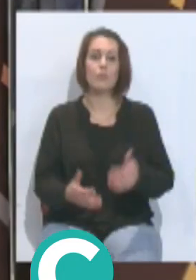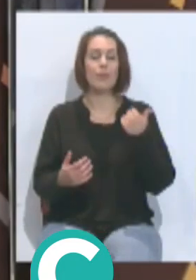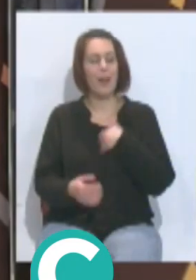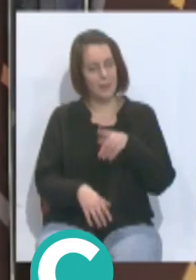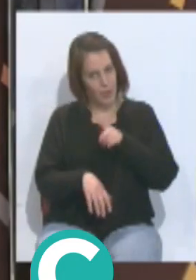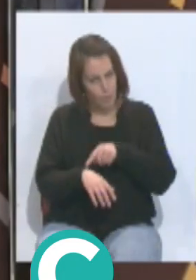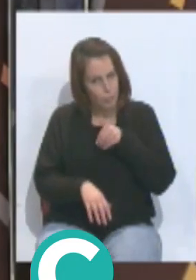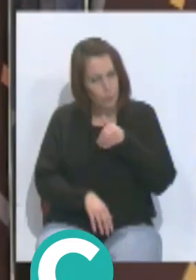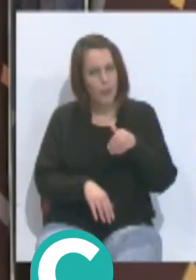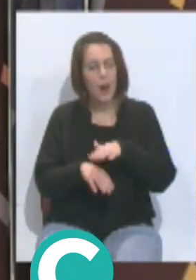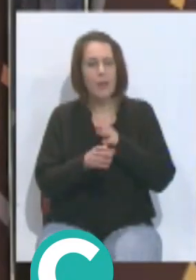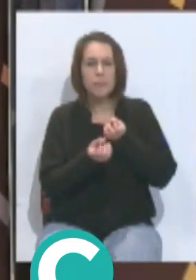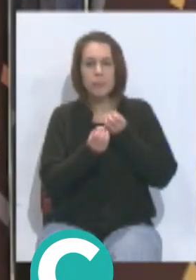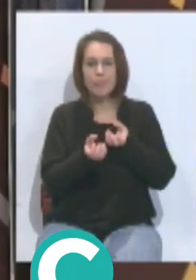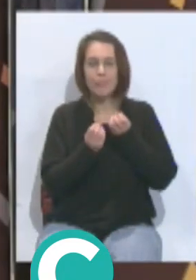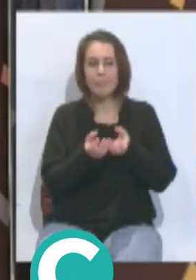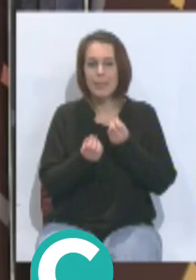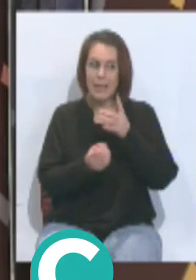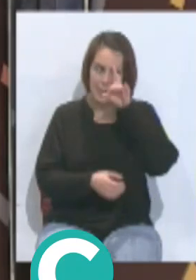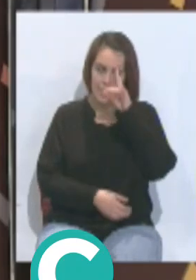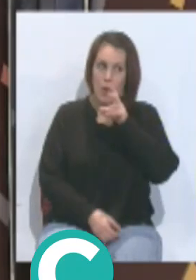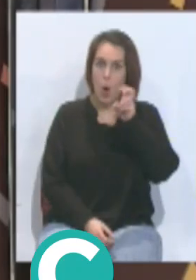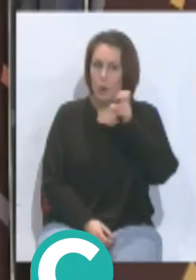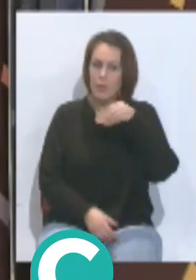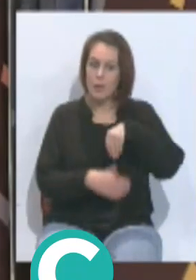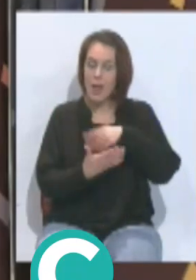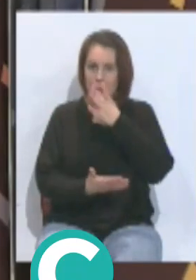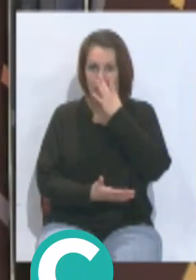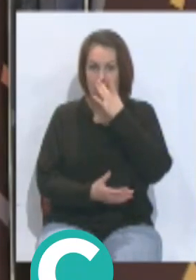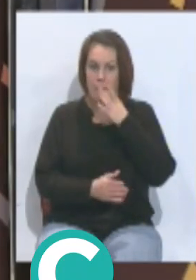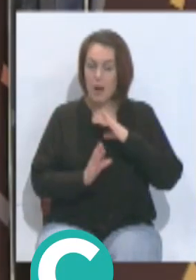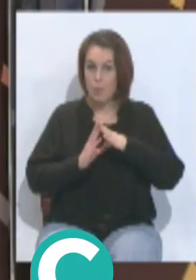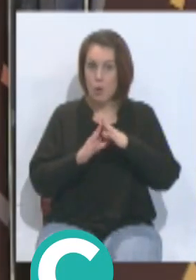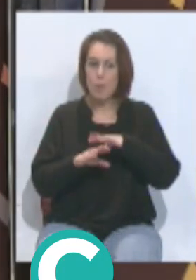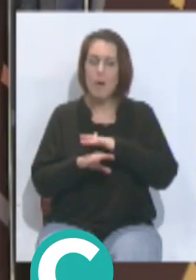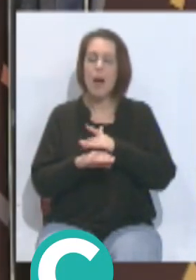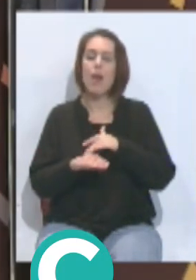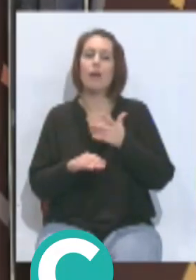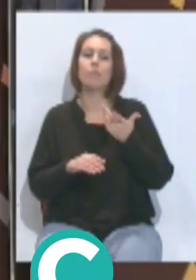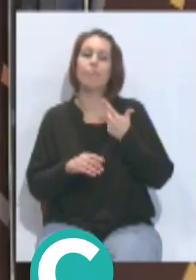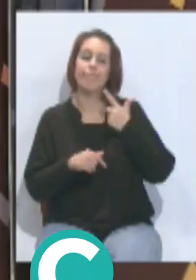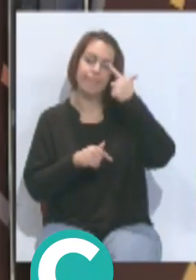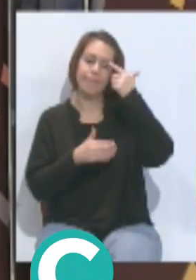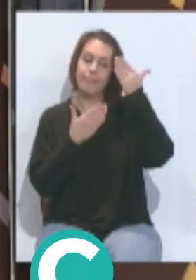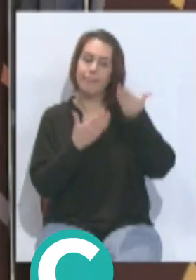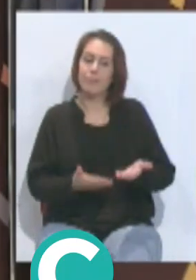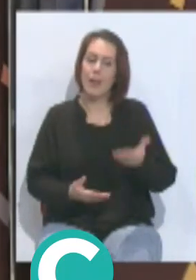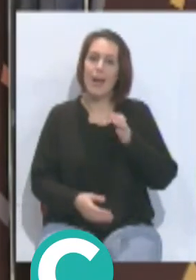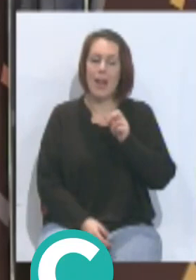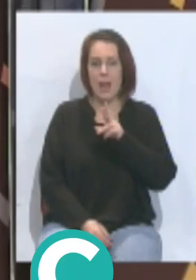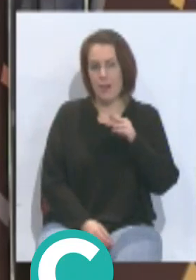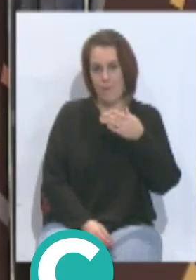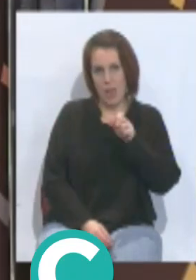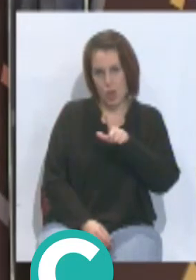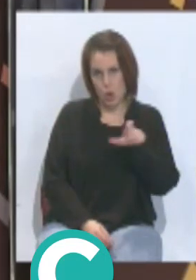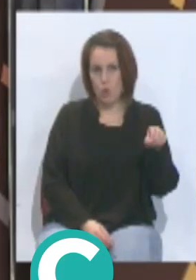Ya tendremos tiempo también de contarles de otra iniciativa también del carnaval portuense para rendir tributo a Carballo.